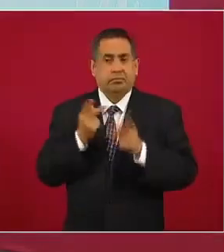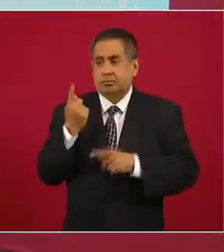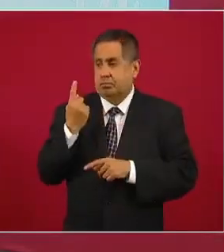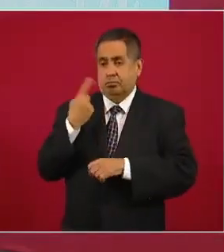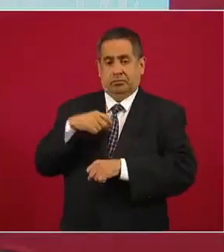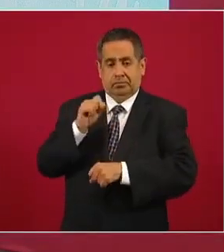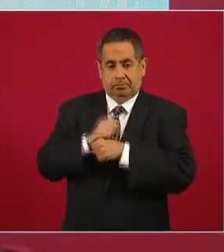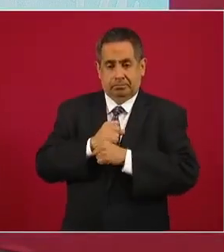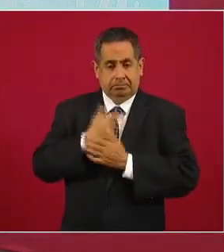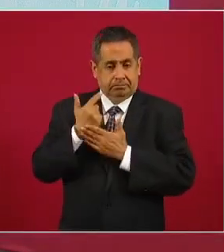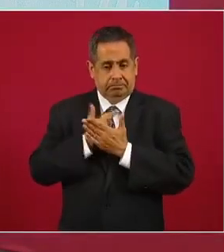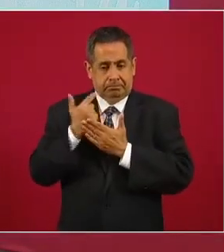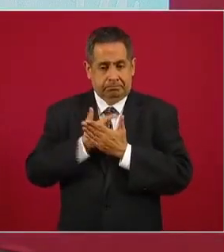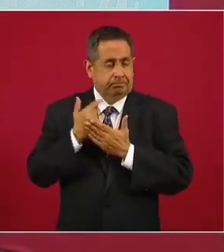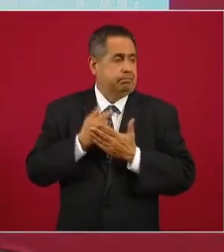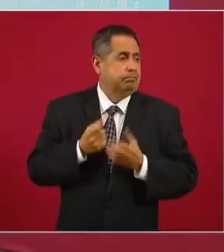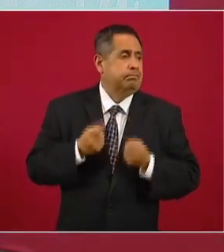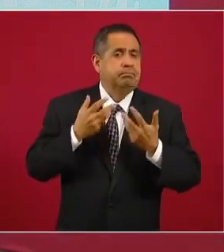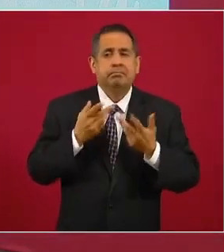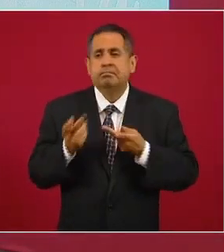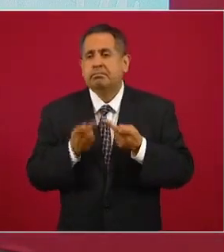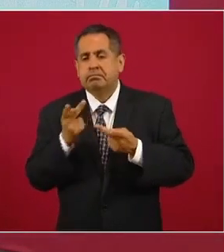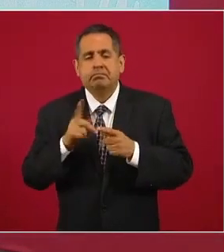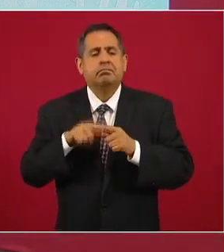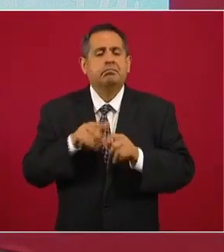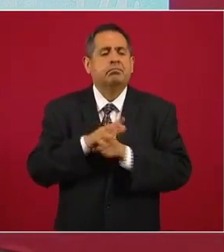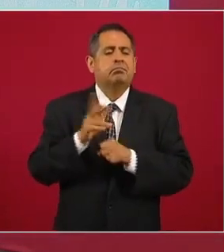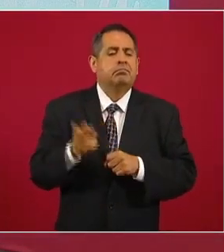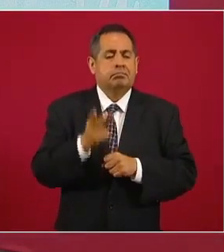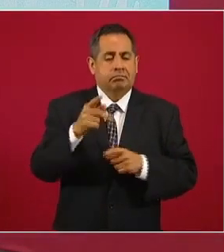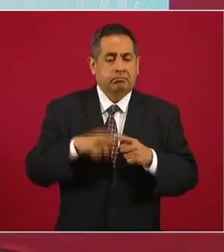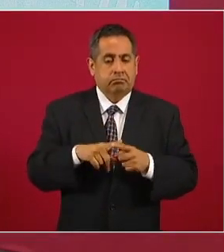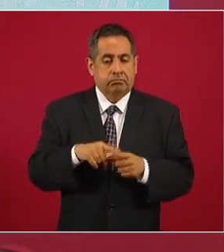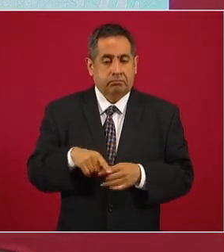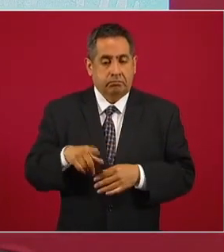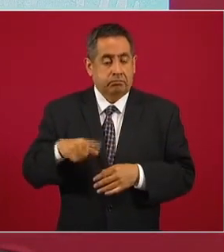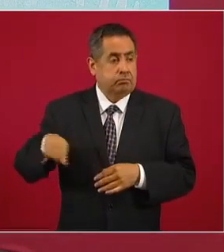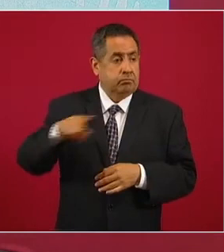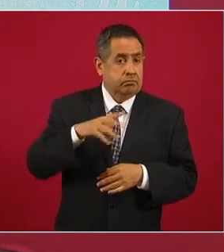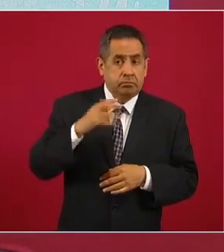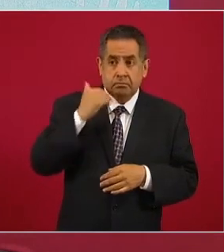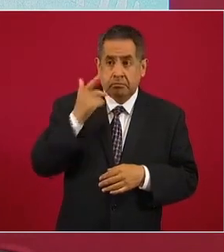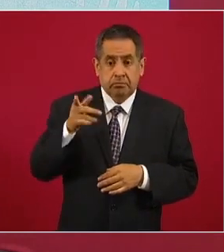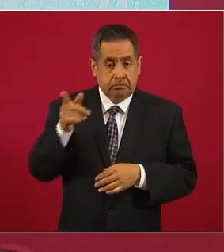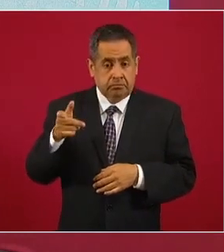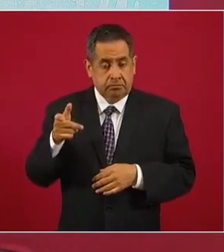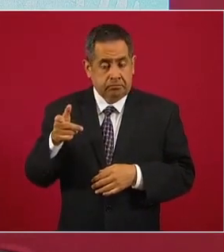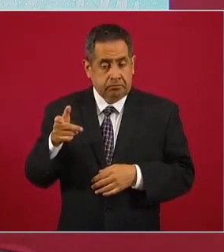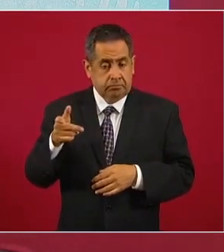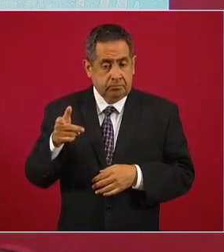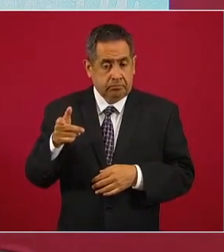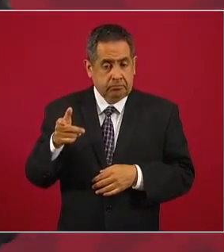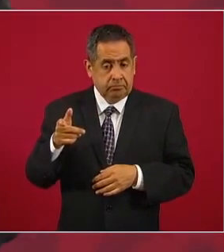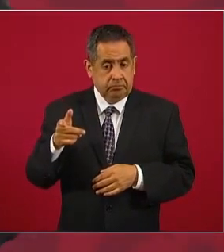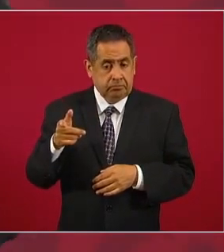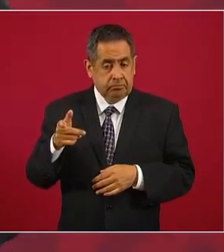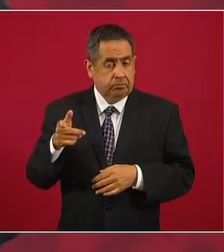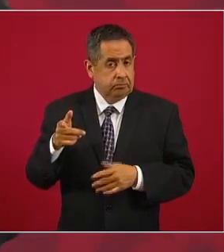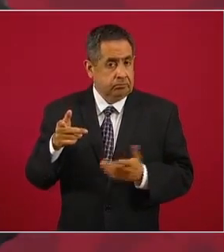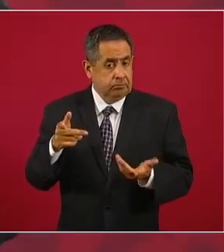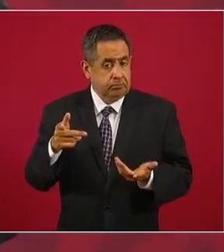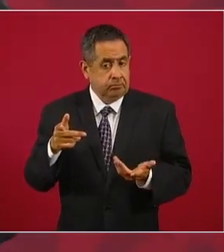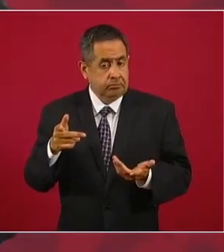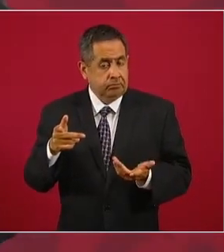semana, a la pregunta, ¿quiere que continúe o que